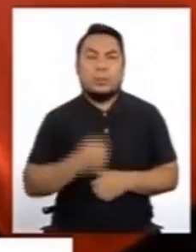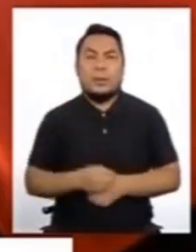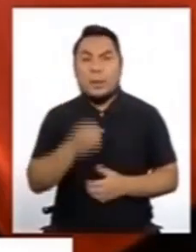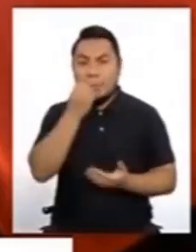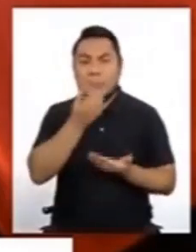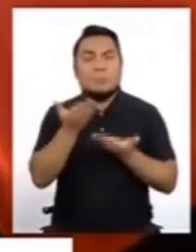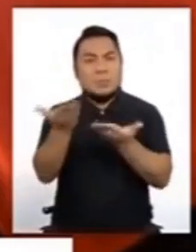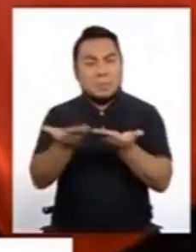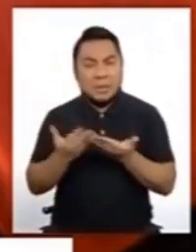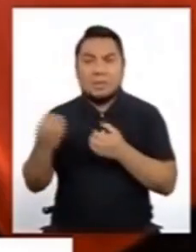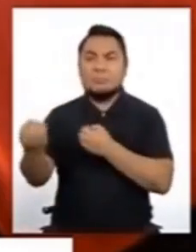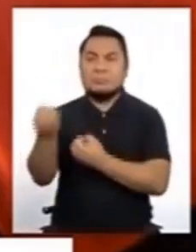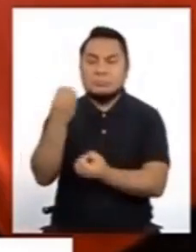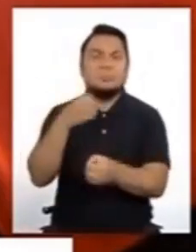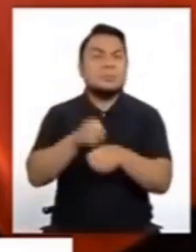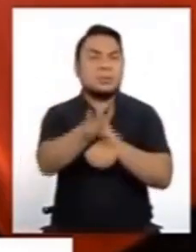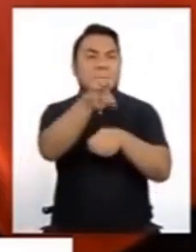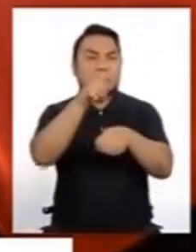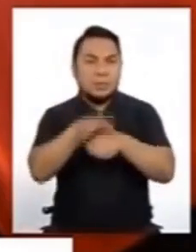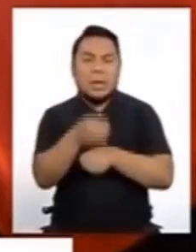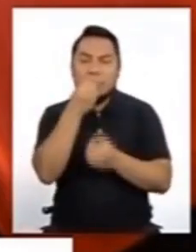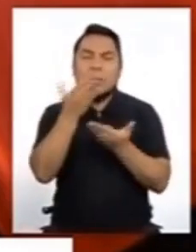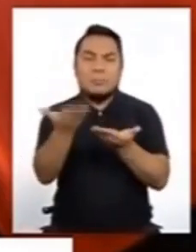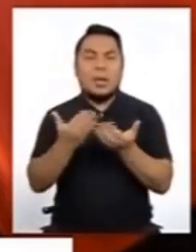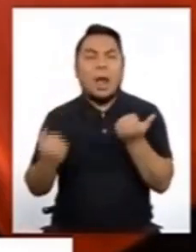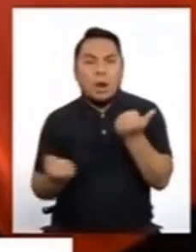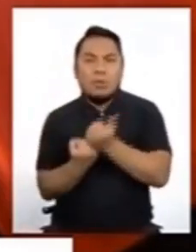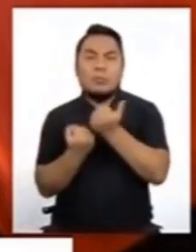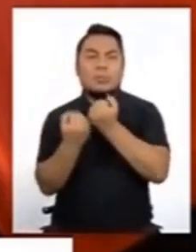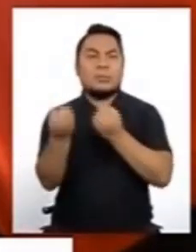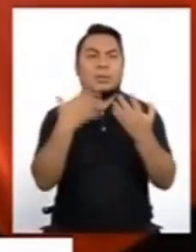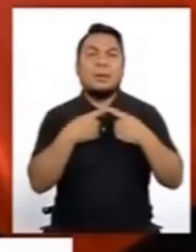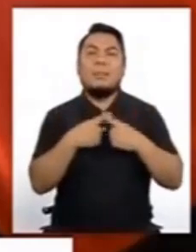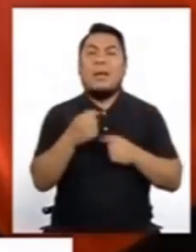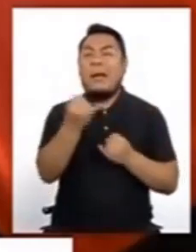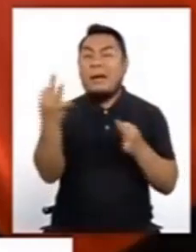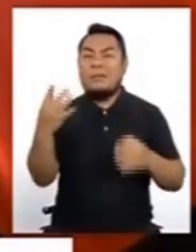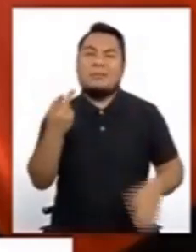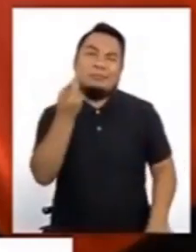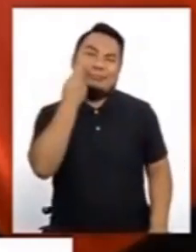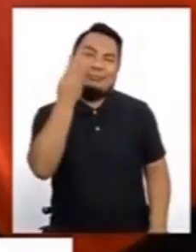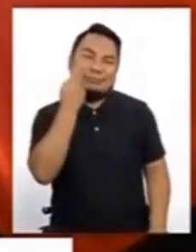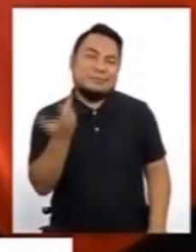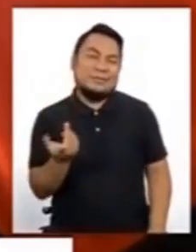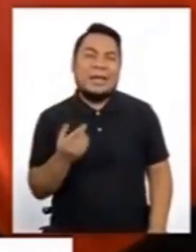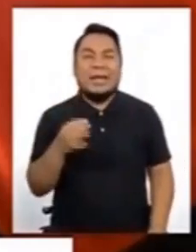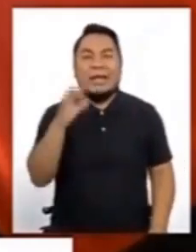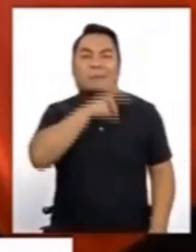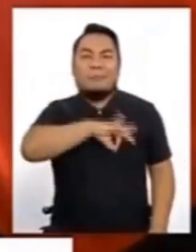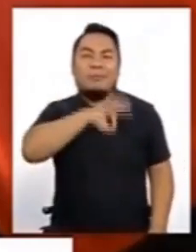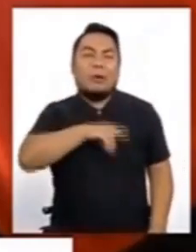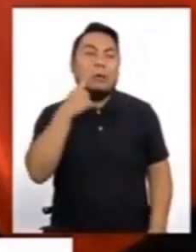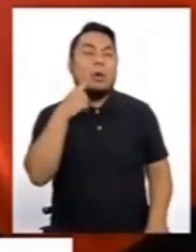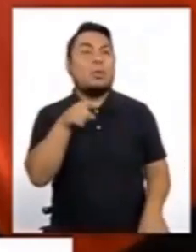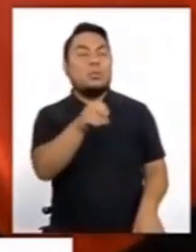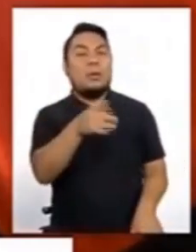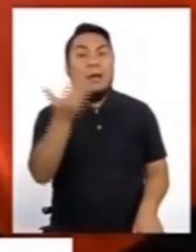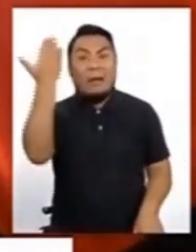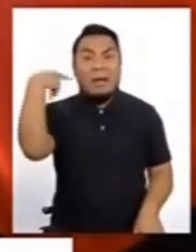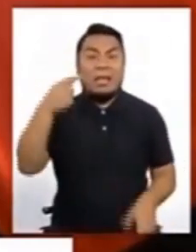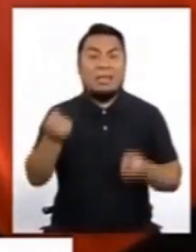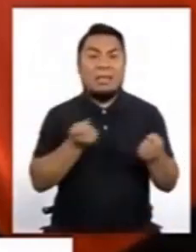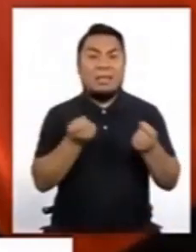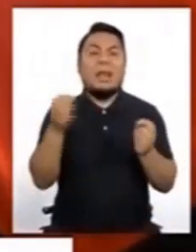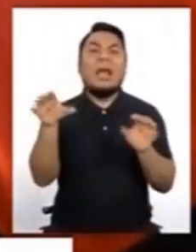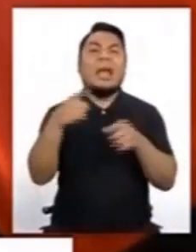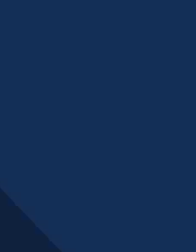bienvenidas sean las recomendaciones, bienvenidas sean los aportes, pero no sean frescos queriendo dar lecciones los que tuvieron su oportunidad y no